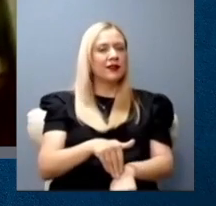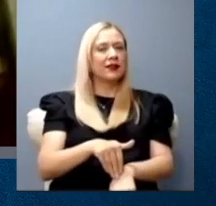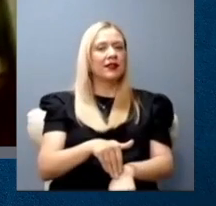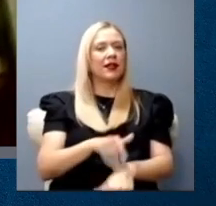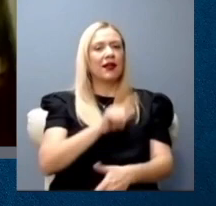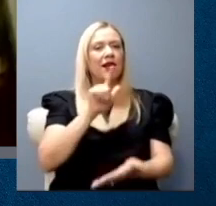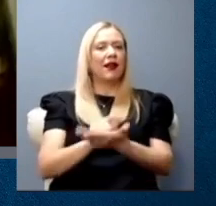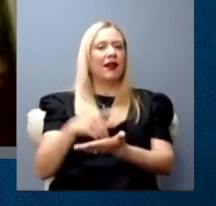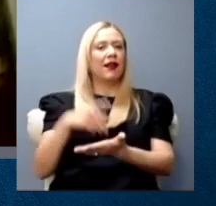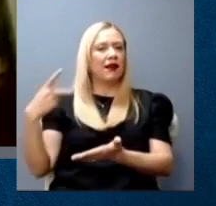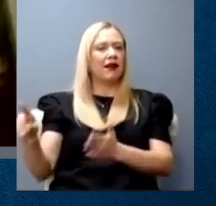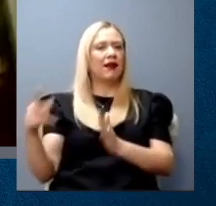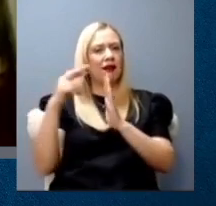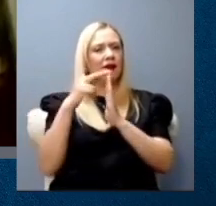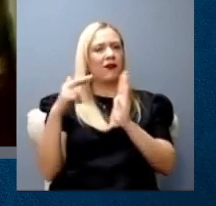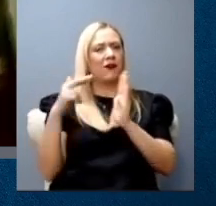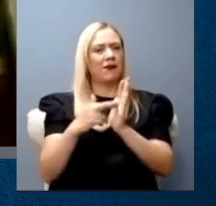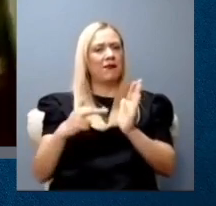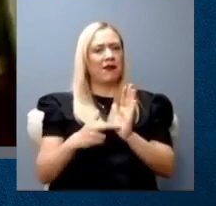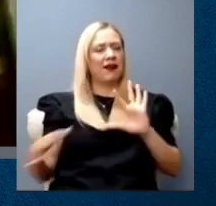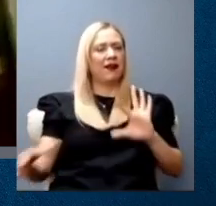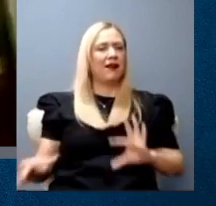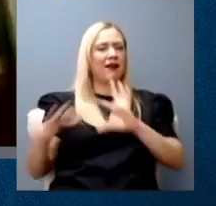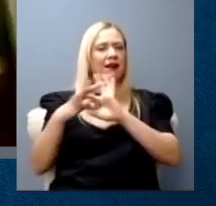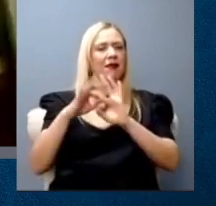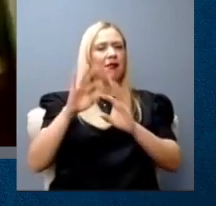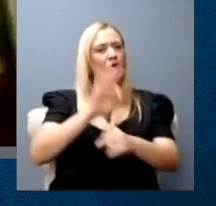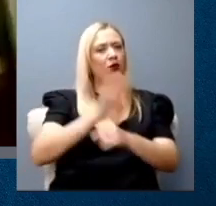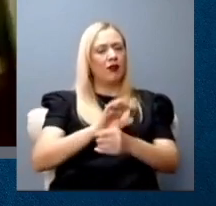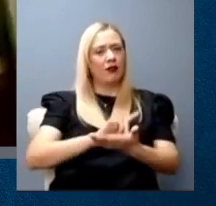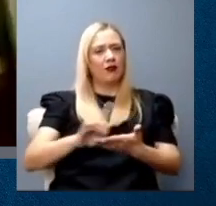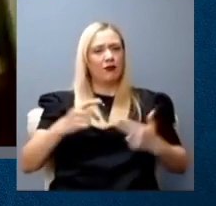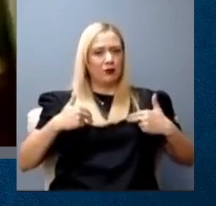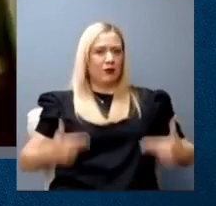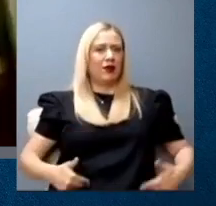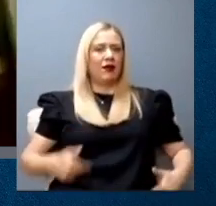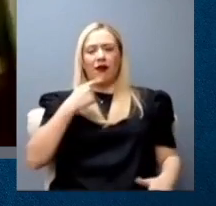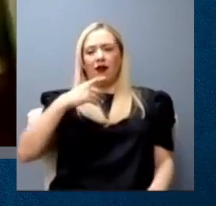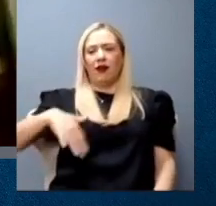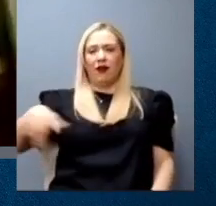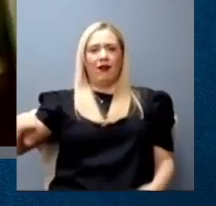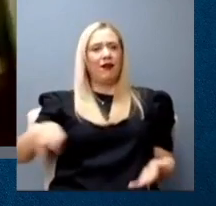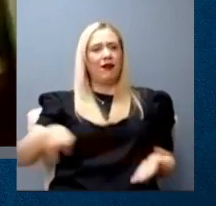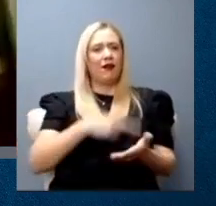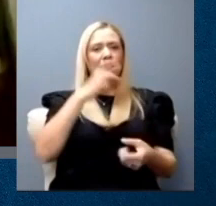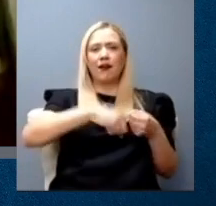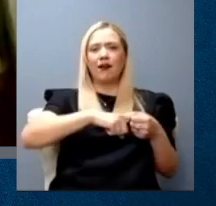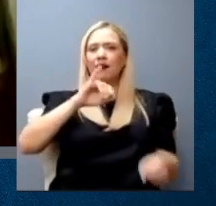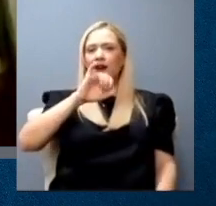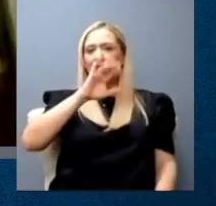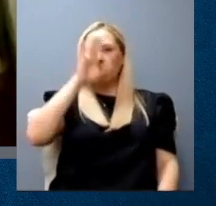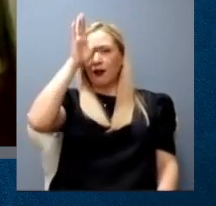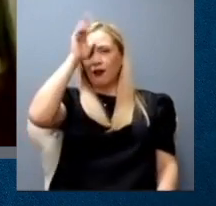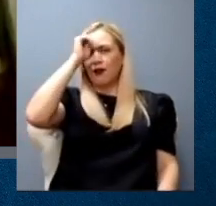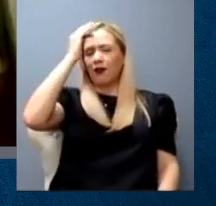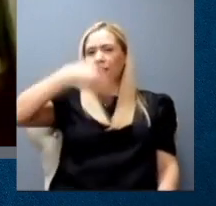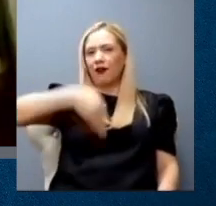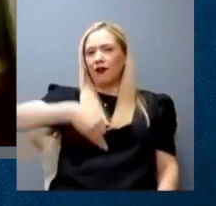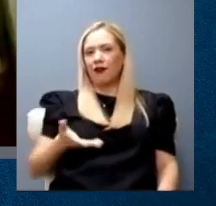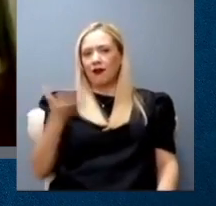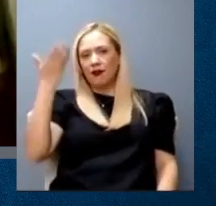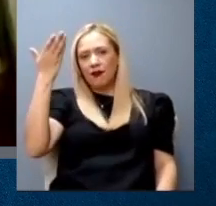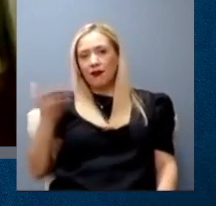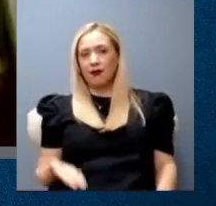las normas sustantivas de protección de los derechos humanos que se reconocen